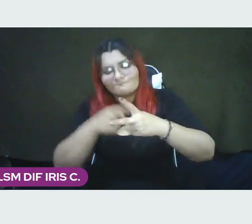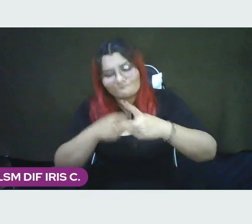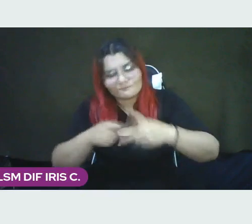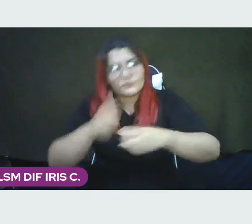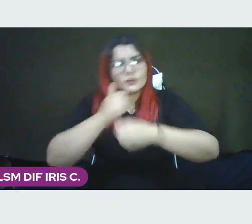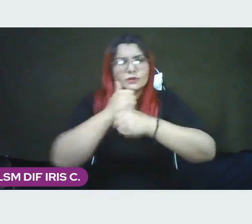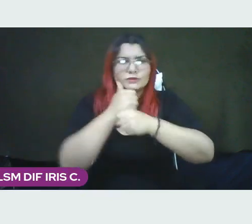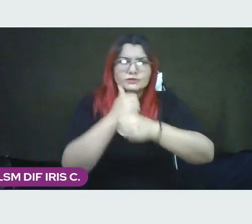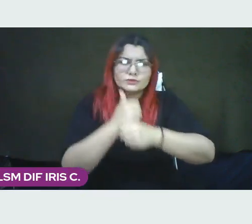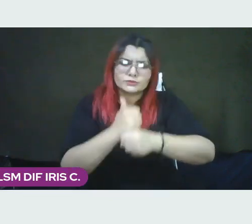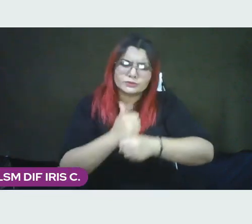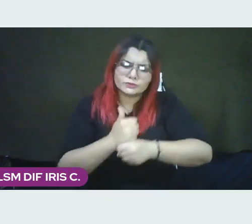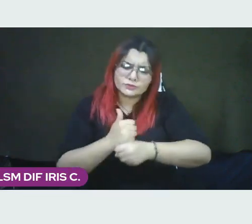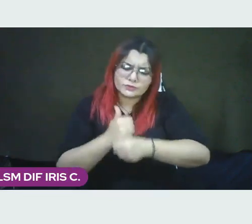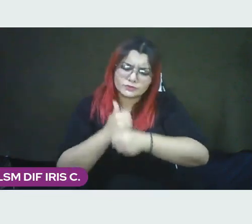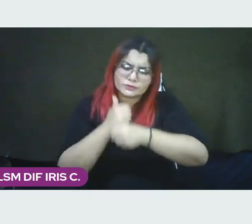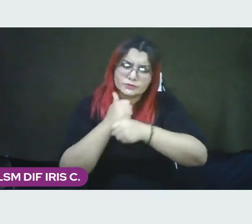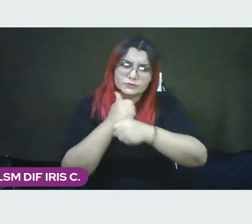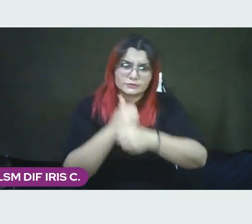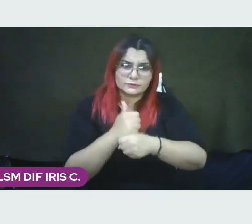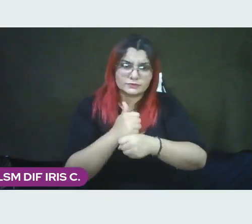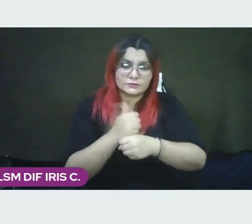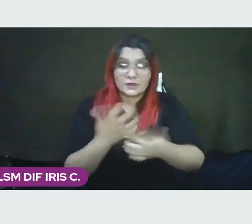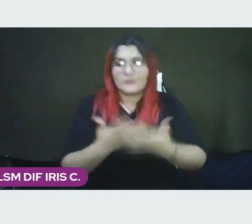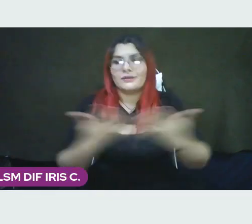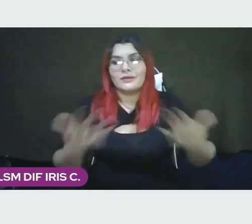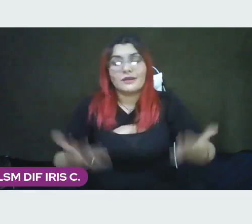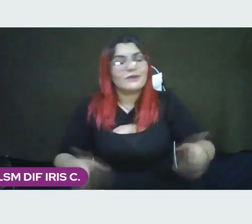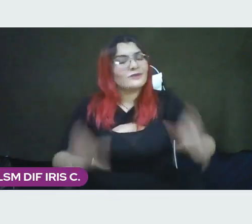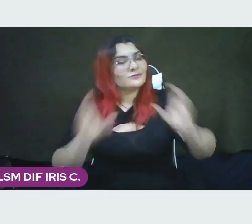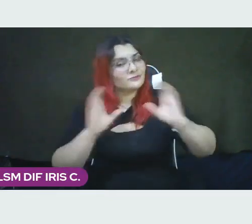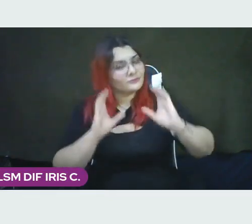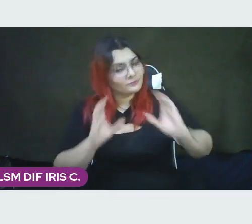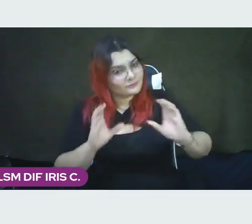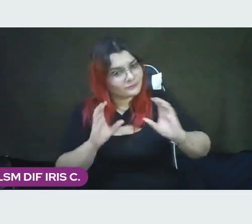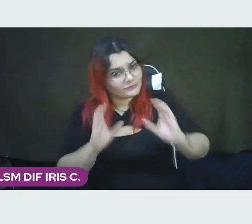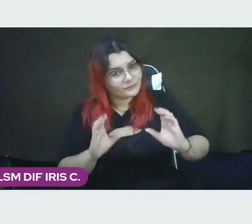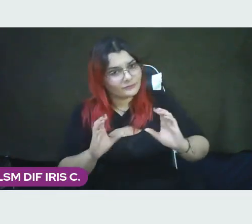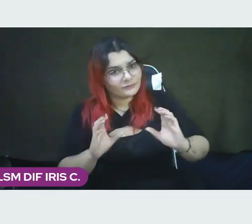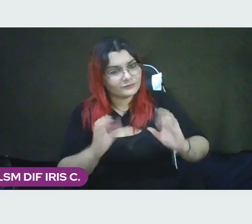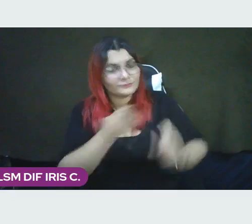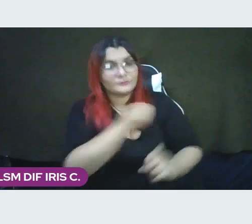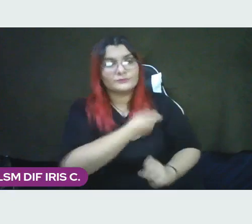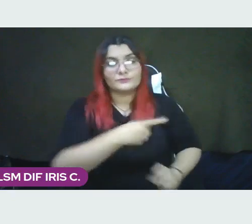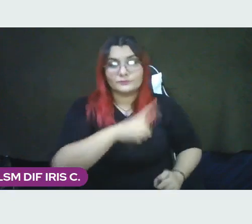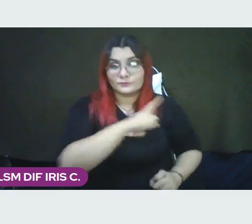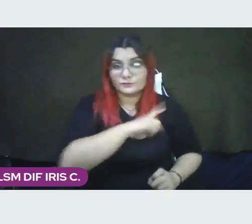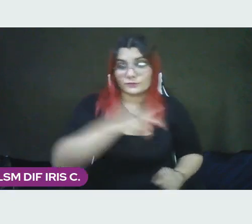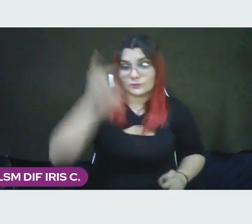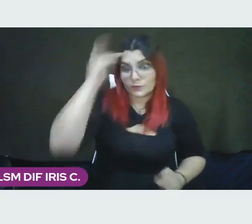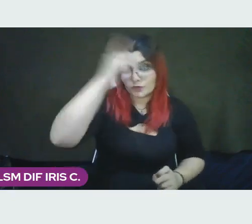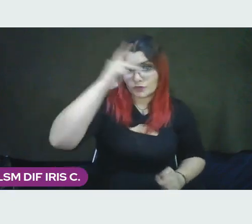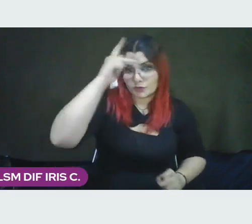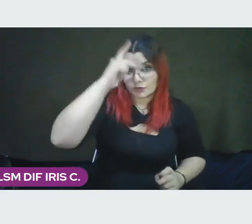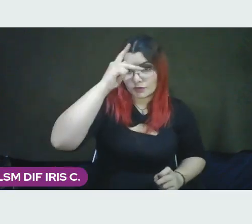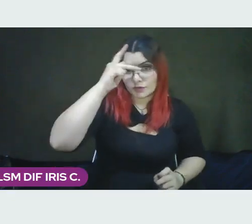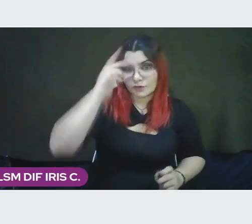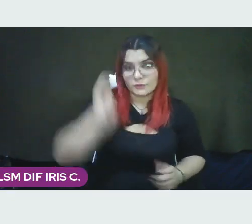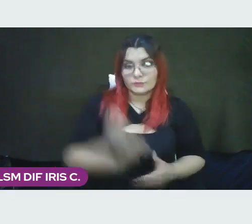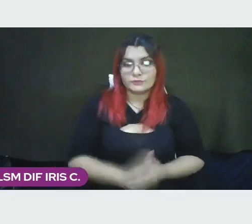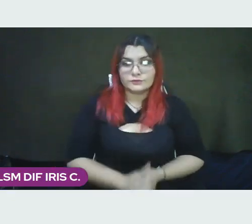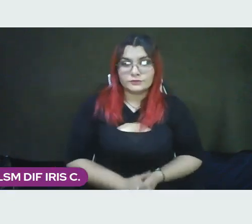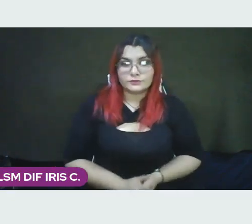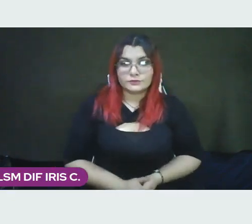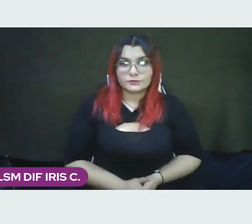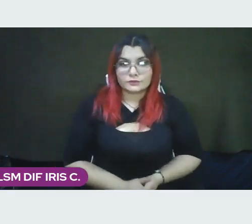continuidad del tema es los cuidados de la salud mental, ¿no? en alguna ocasión escuché